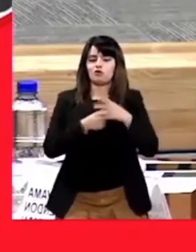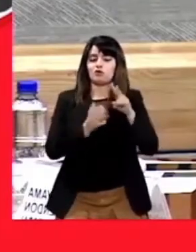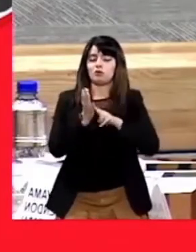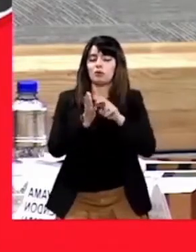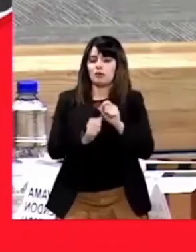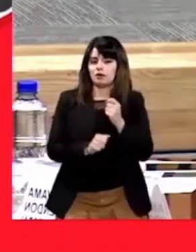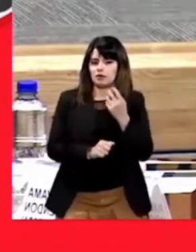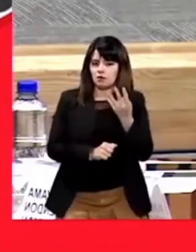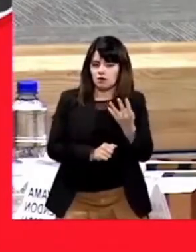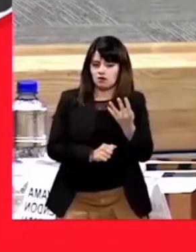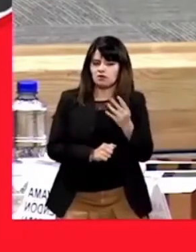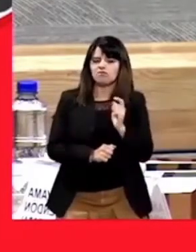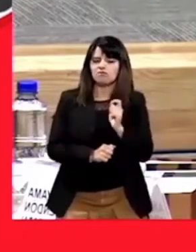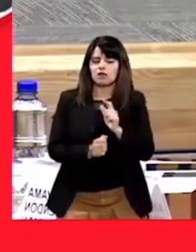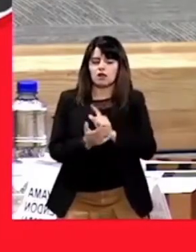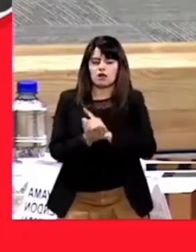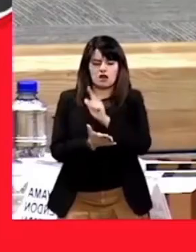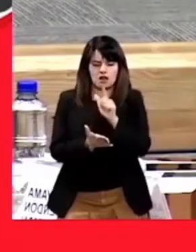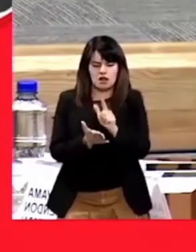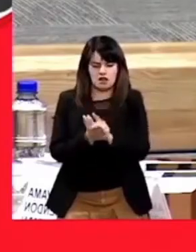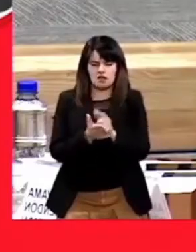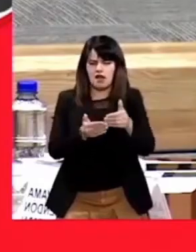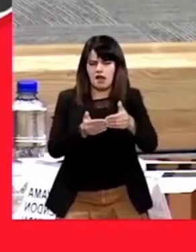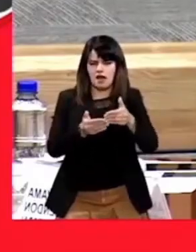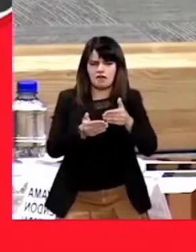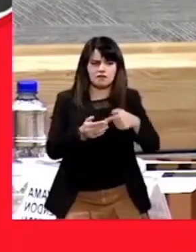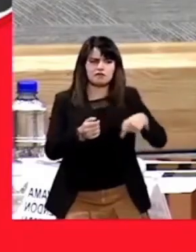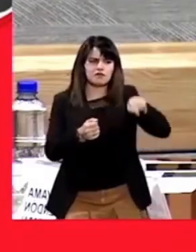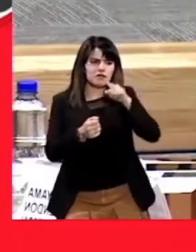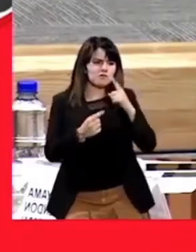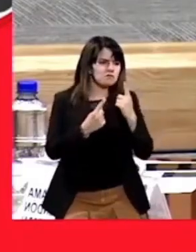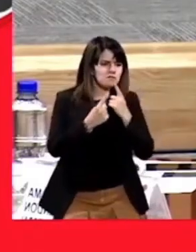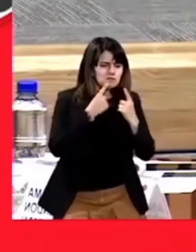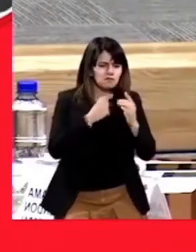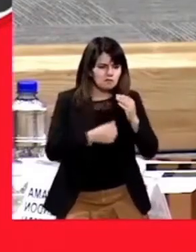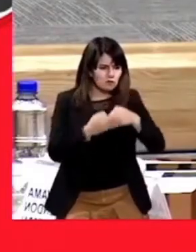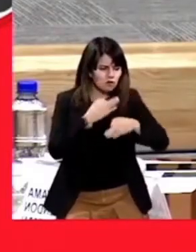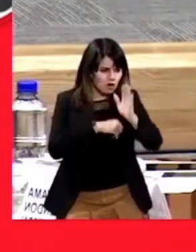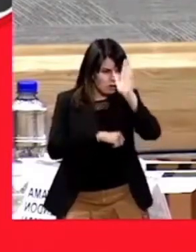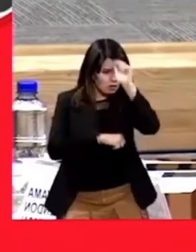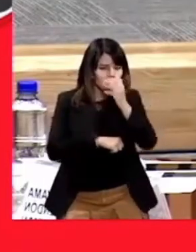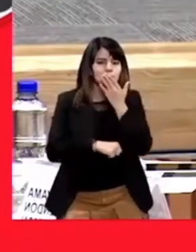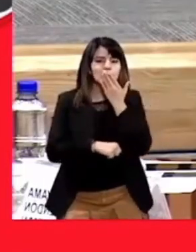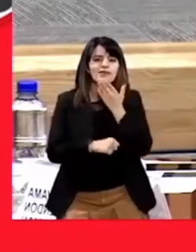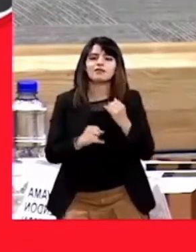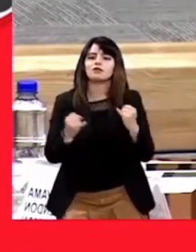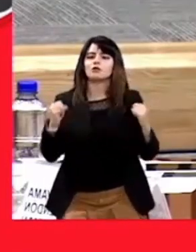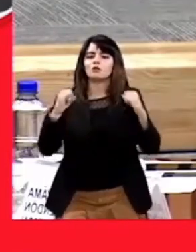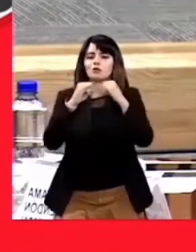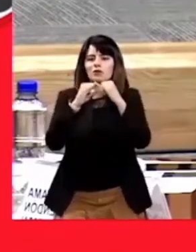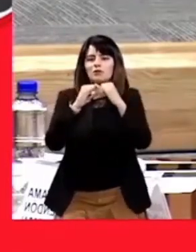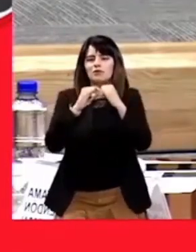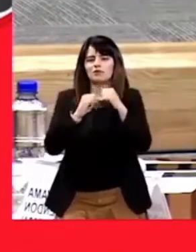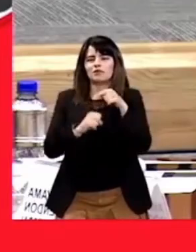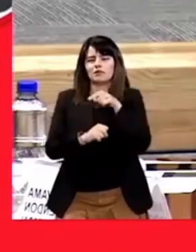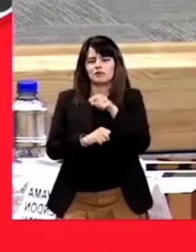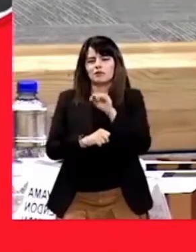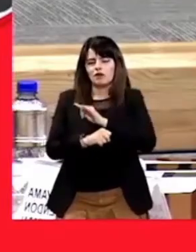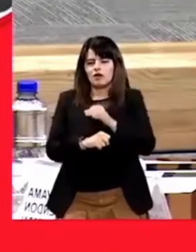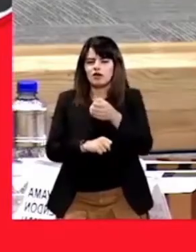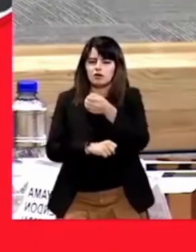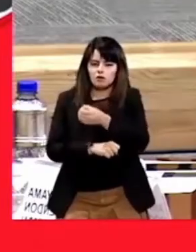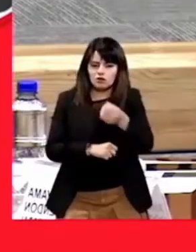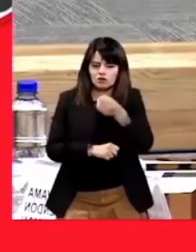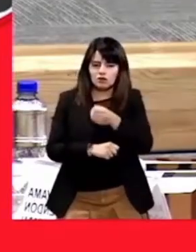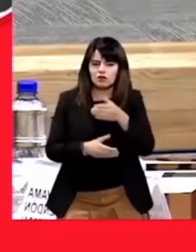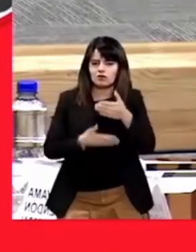2024 con las leyes fruto del gran consenso democrático y con las instituciones que han dado elecciones